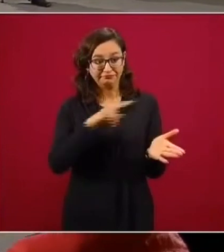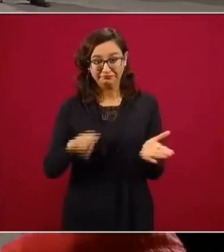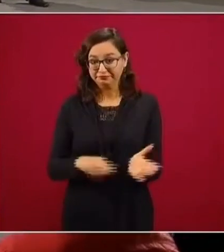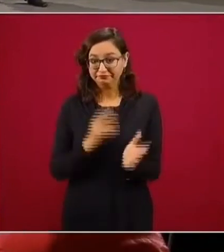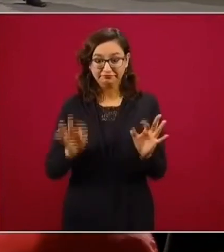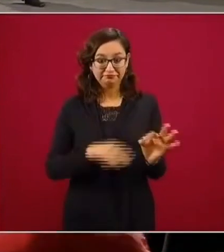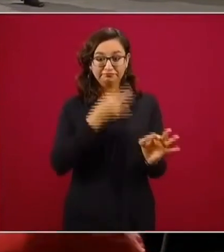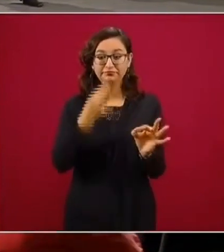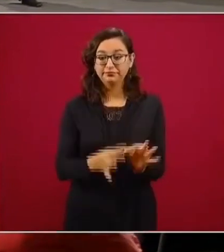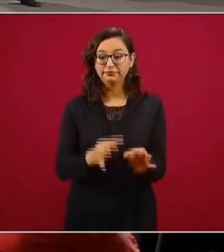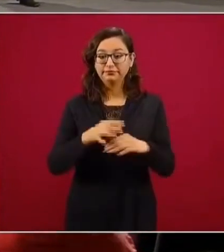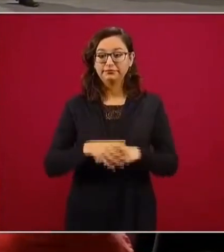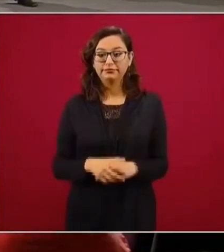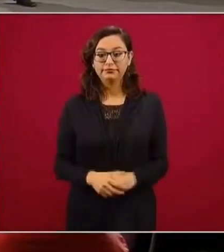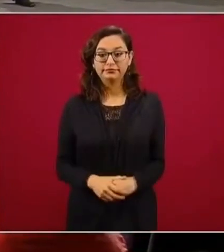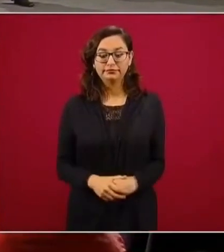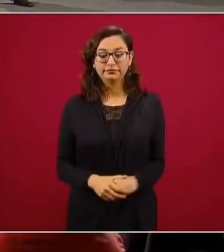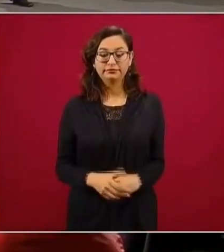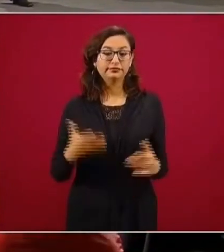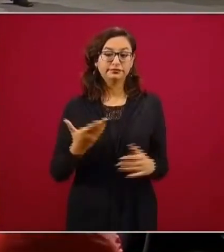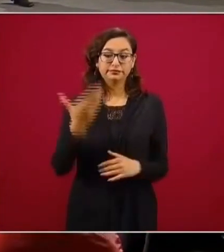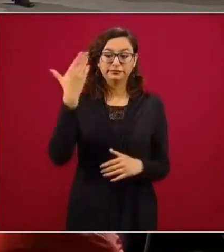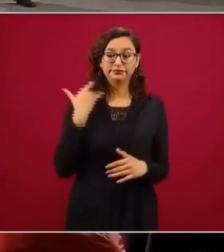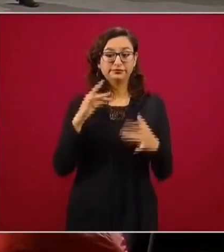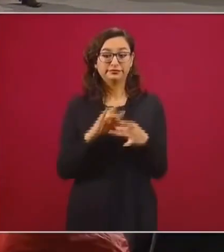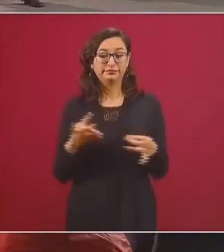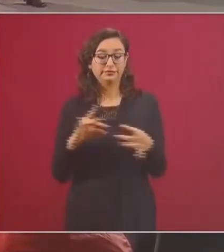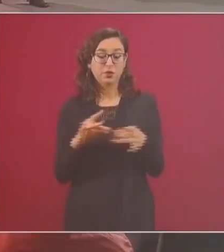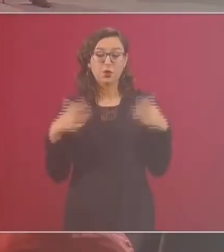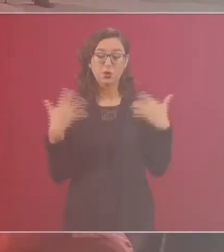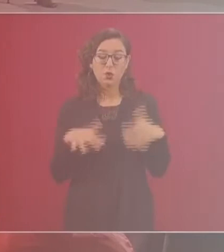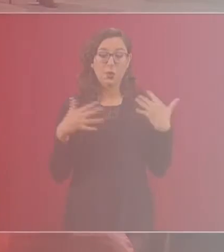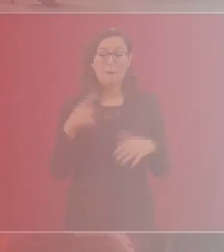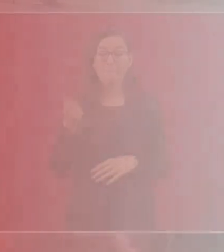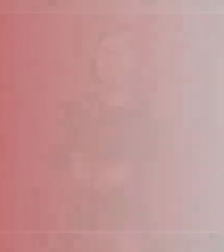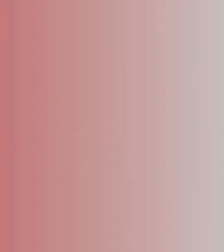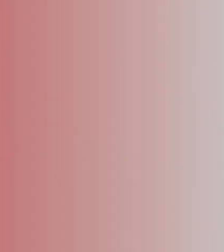que es, como decía al principio, un hecho histórico.